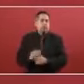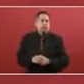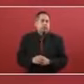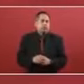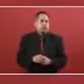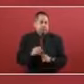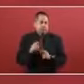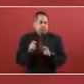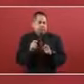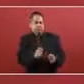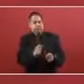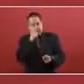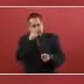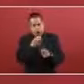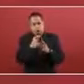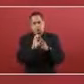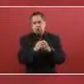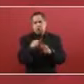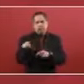esta comisión.